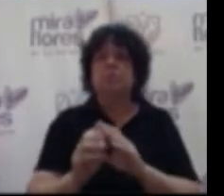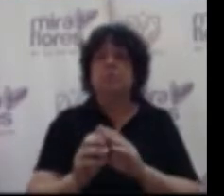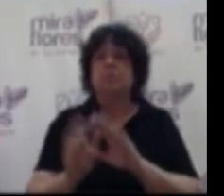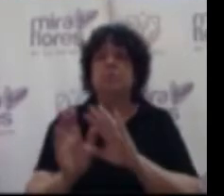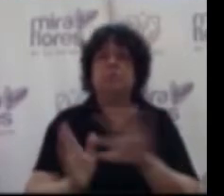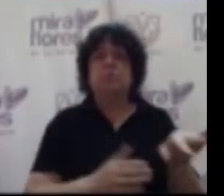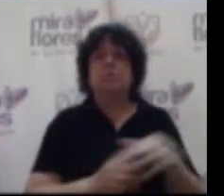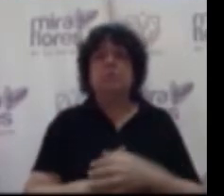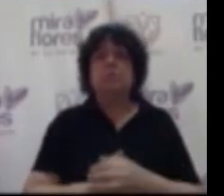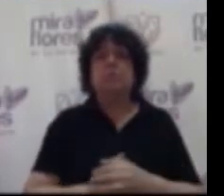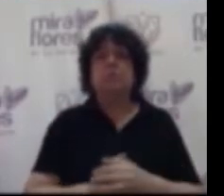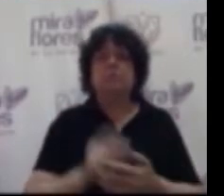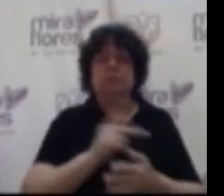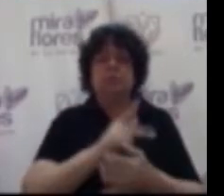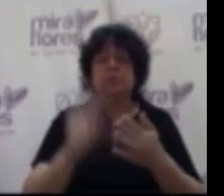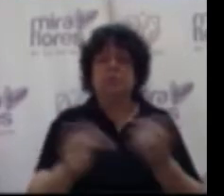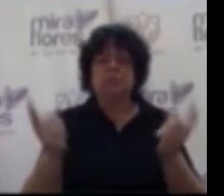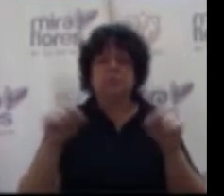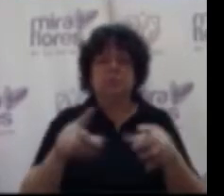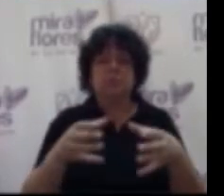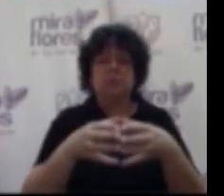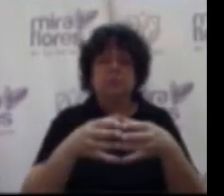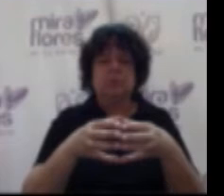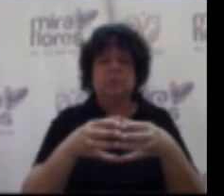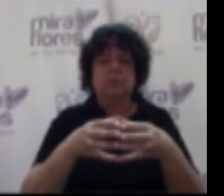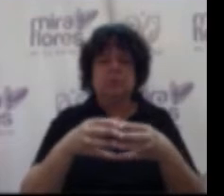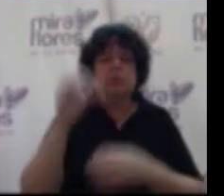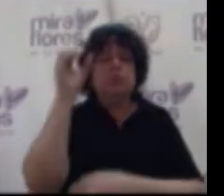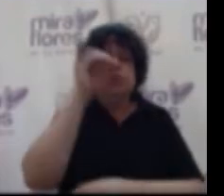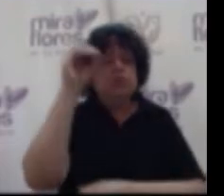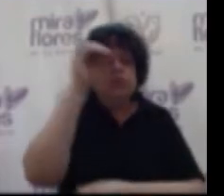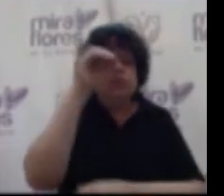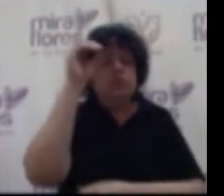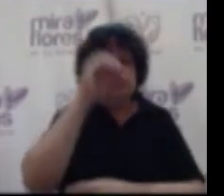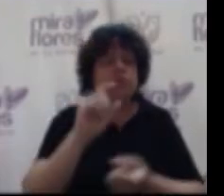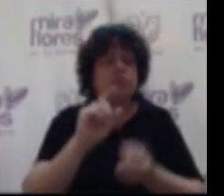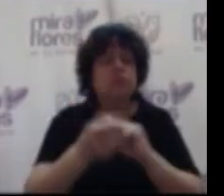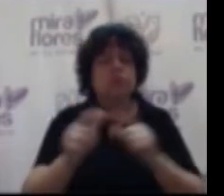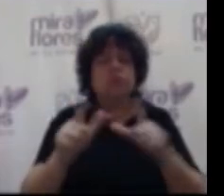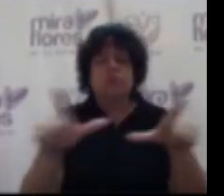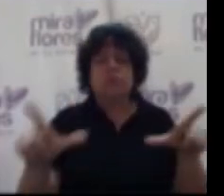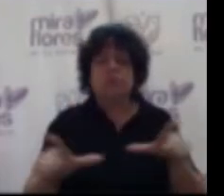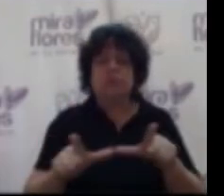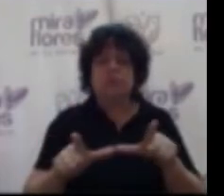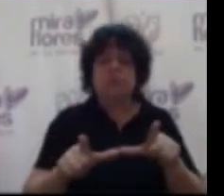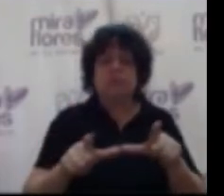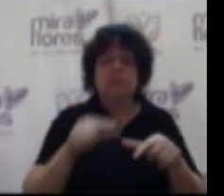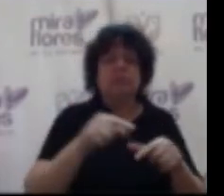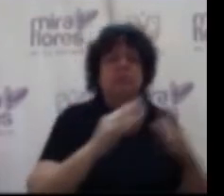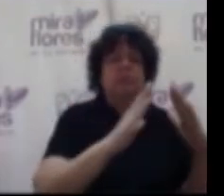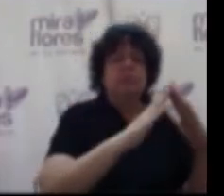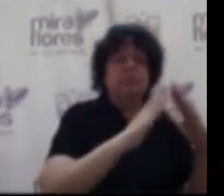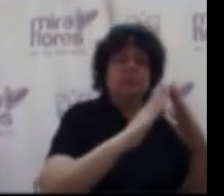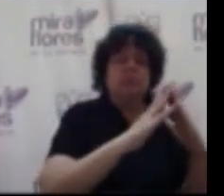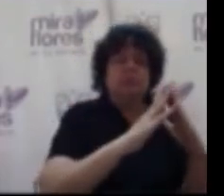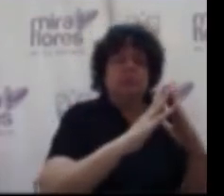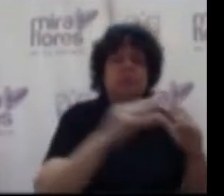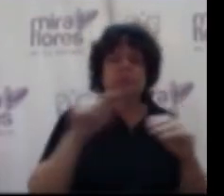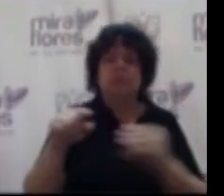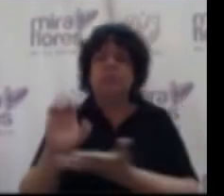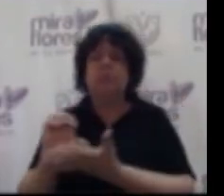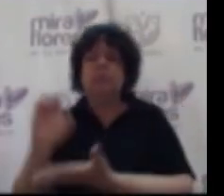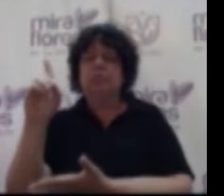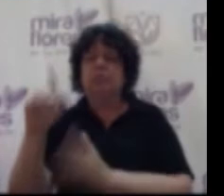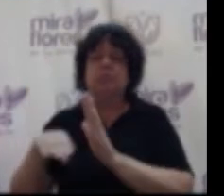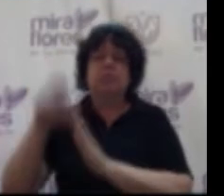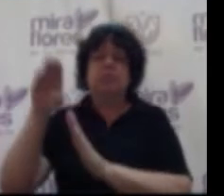proyecto de acuerdo de consejo que opina sobre la petición de cambio de zonificación de residencial de densidad media a